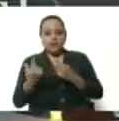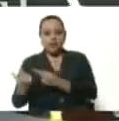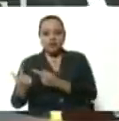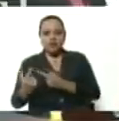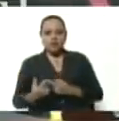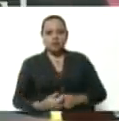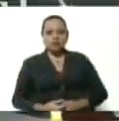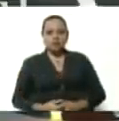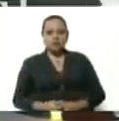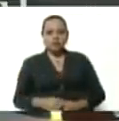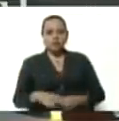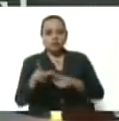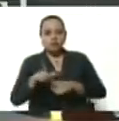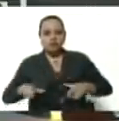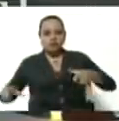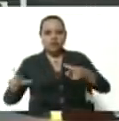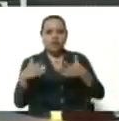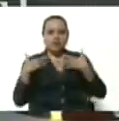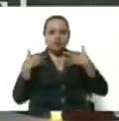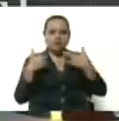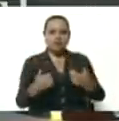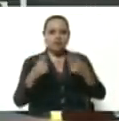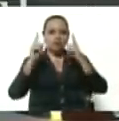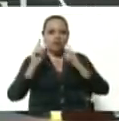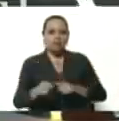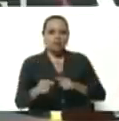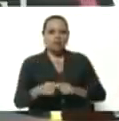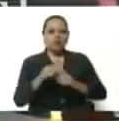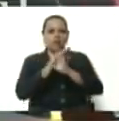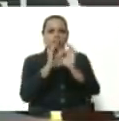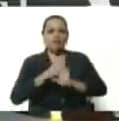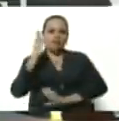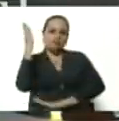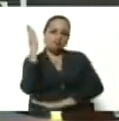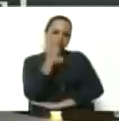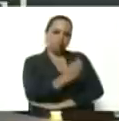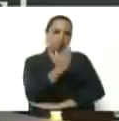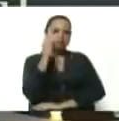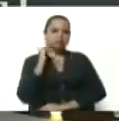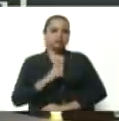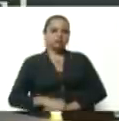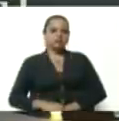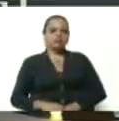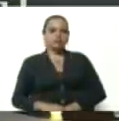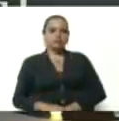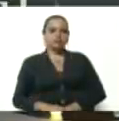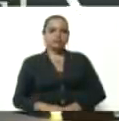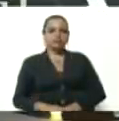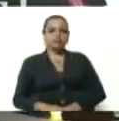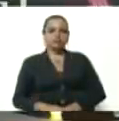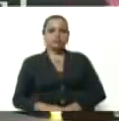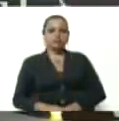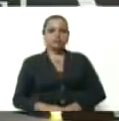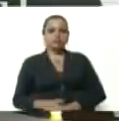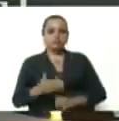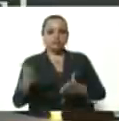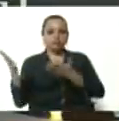de salud correspondientes y con las debidas sanciones de rigor, mi comandante jefe.